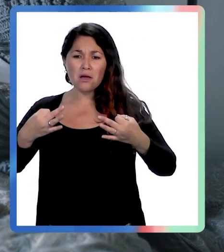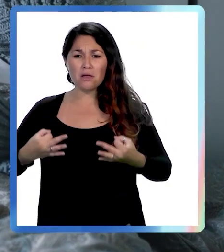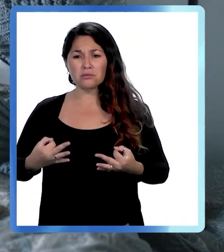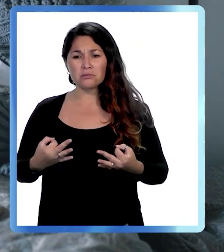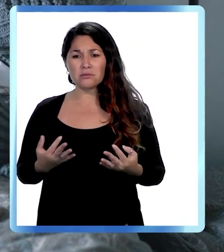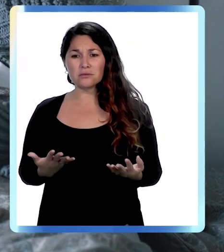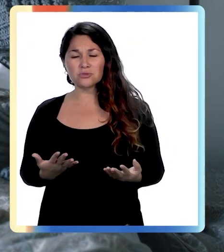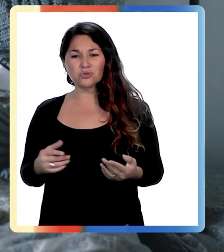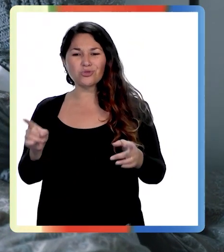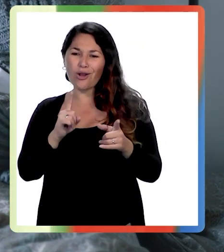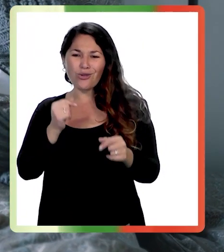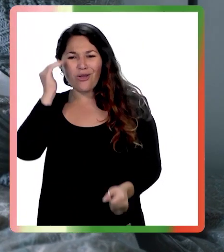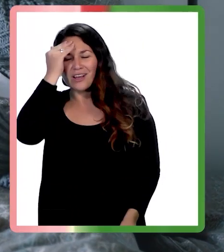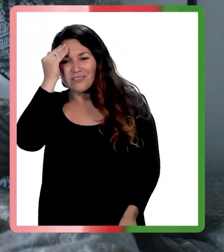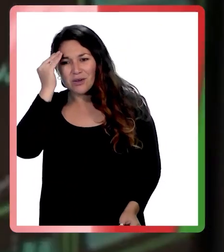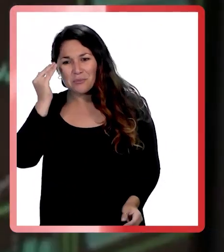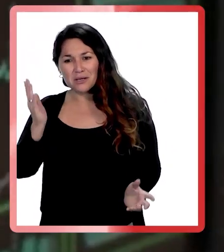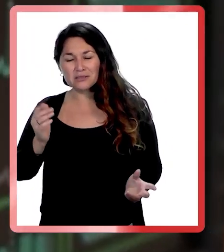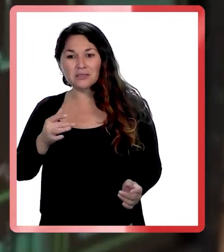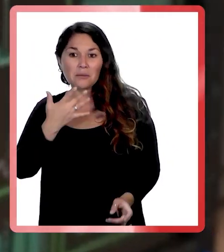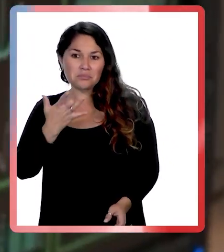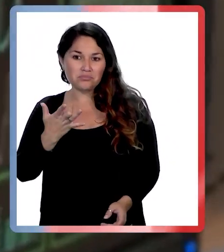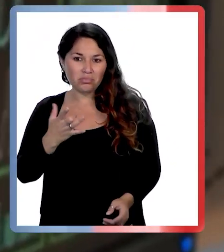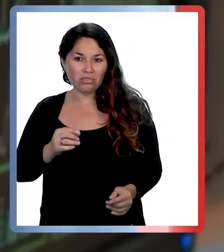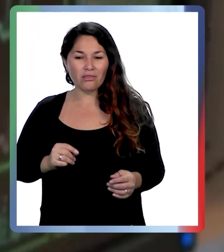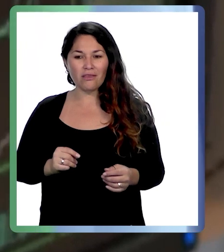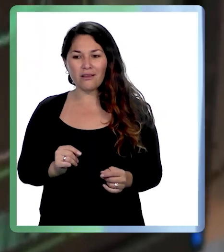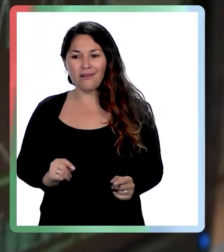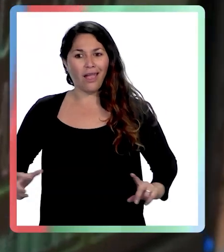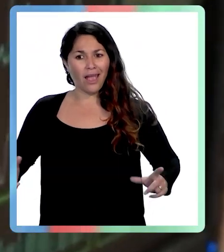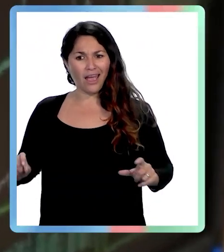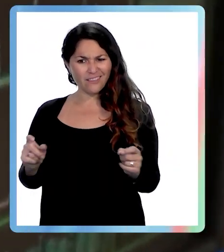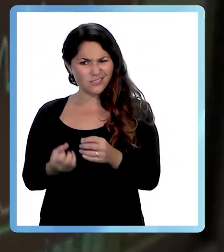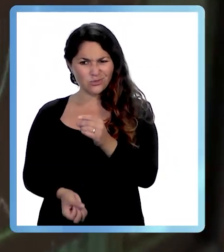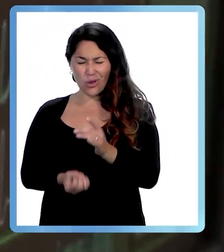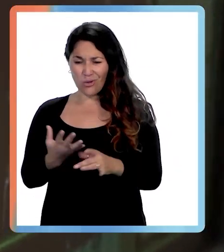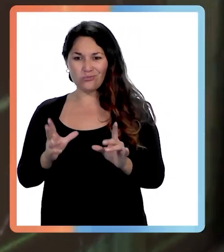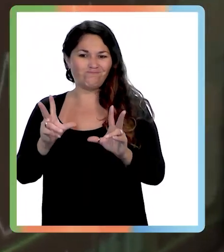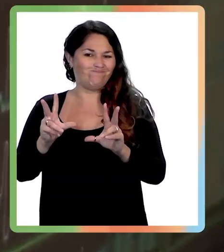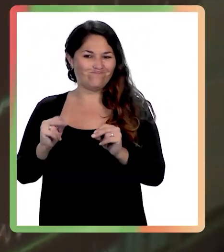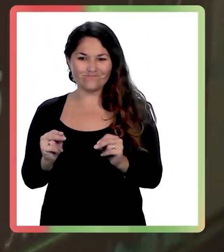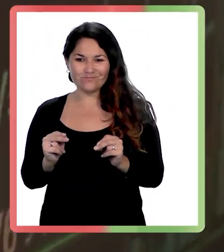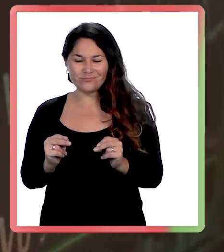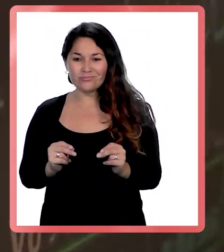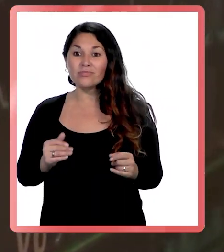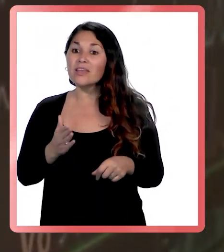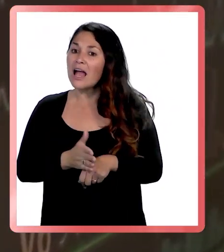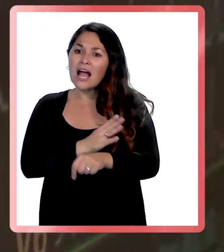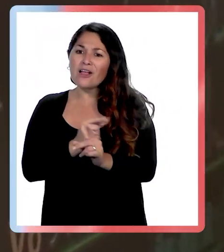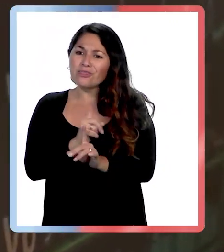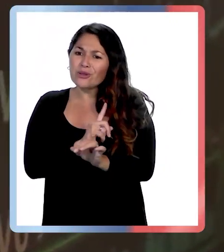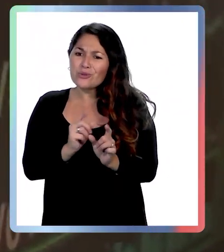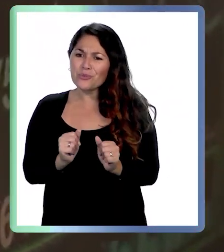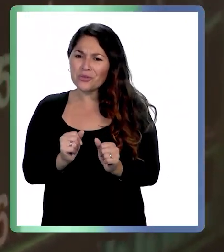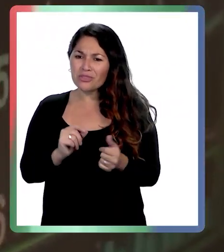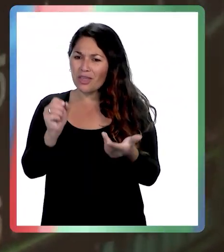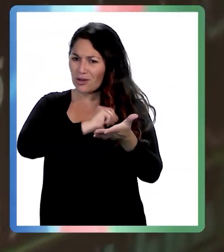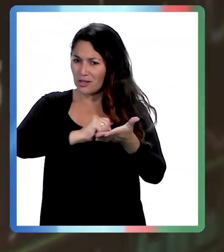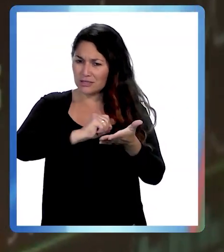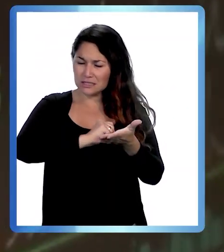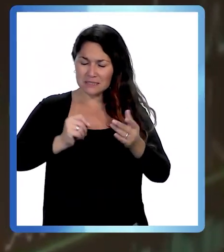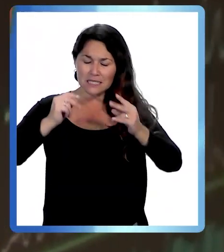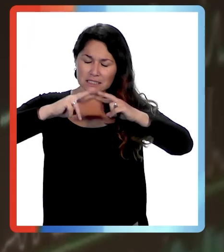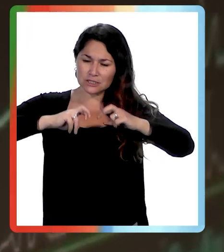era patológico a un nivel de producir riesgo de cáncer, ¿ya? Que eso está documentado. Hay cánceres que